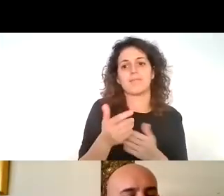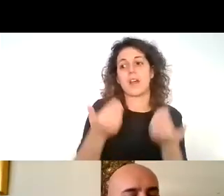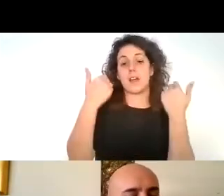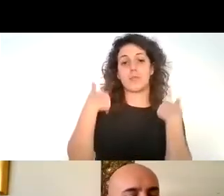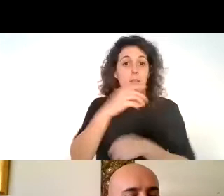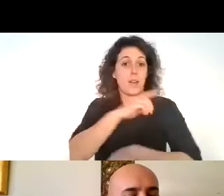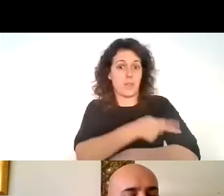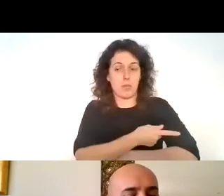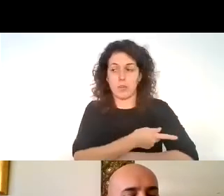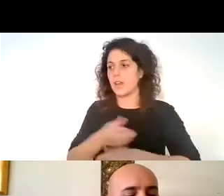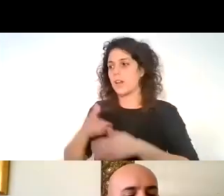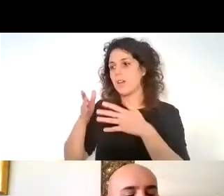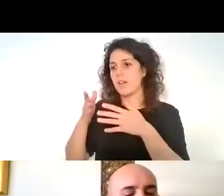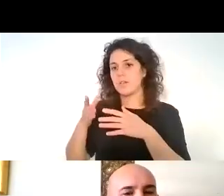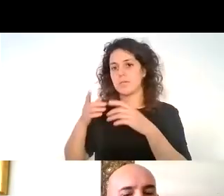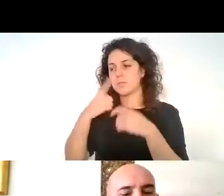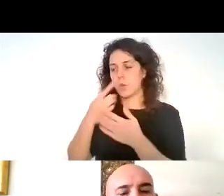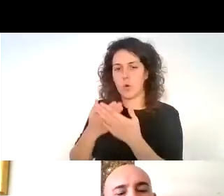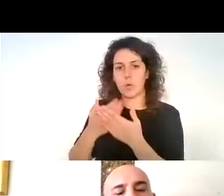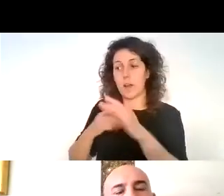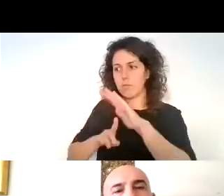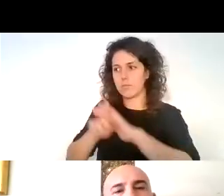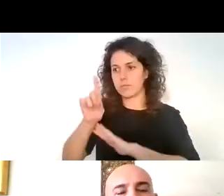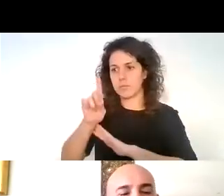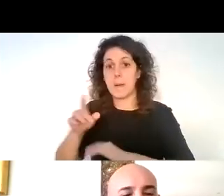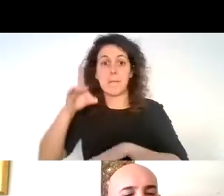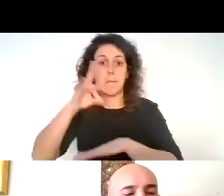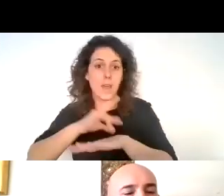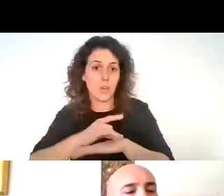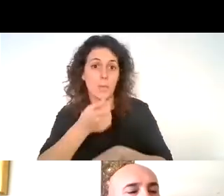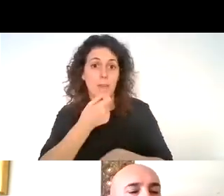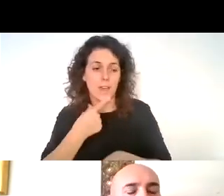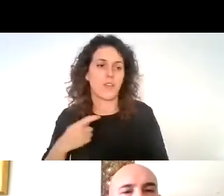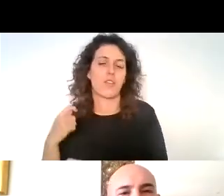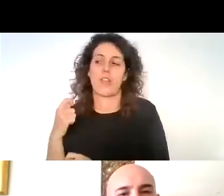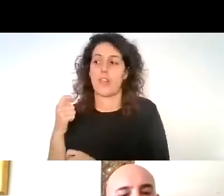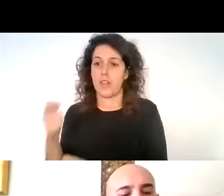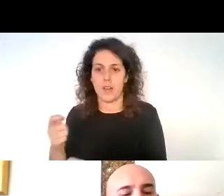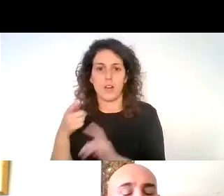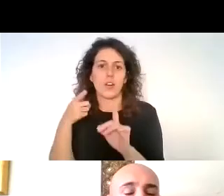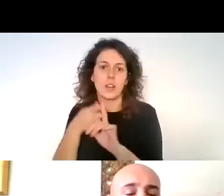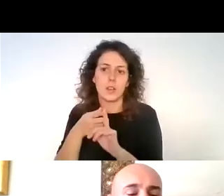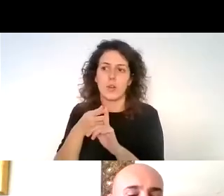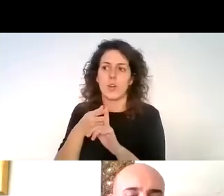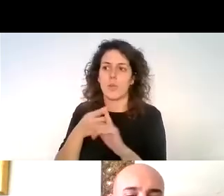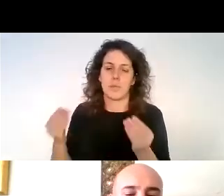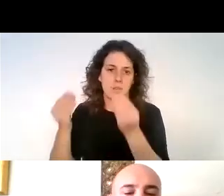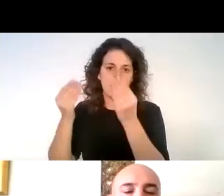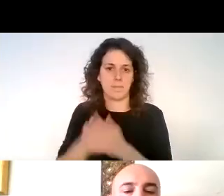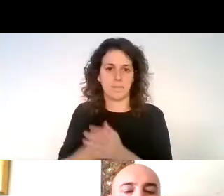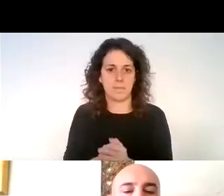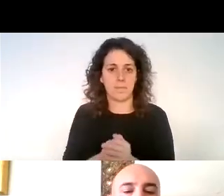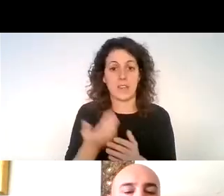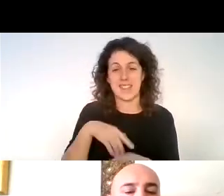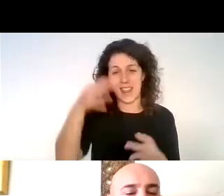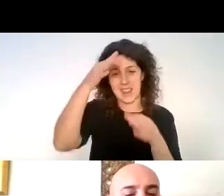al médico, que ajustará su medicación o necesidades al estado actual. Ya contamos con datos que nos